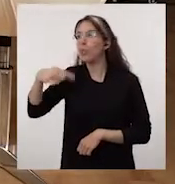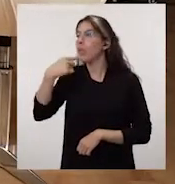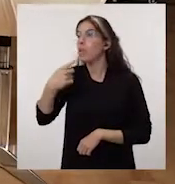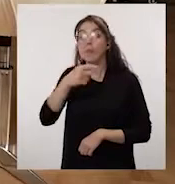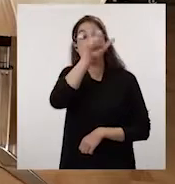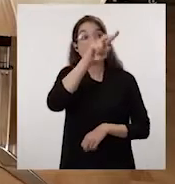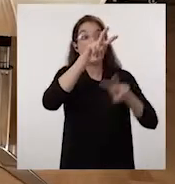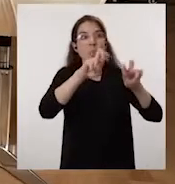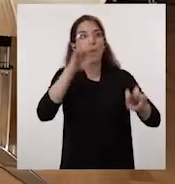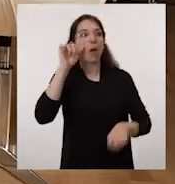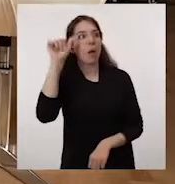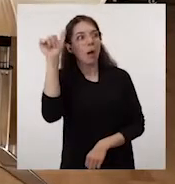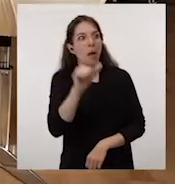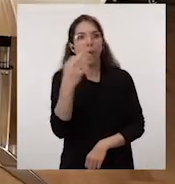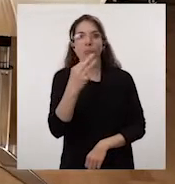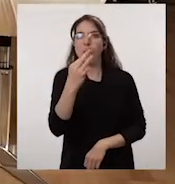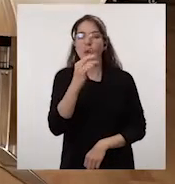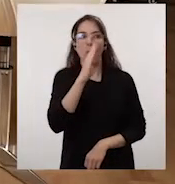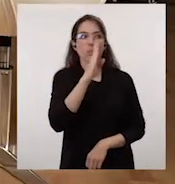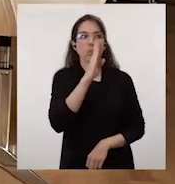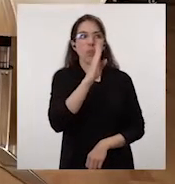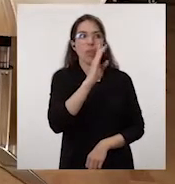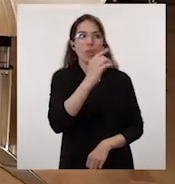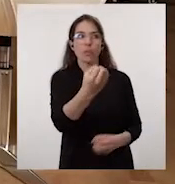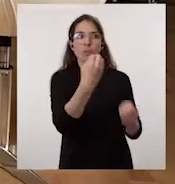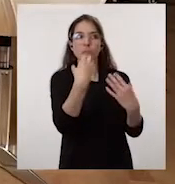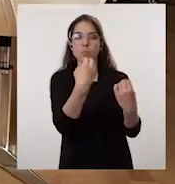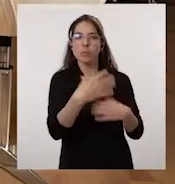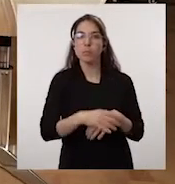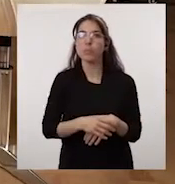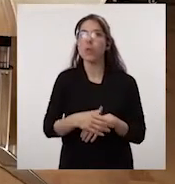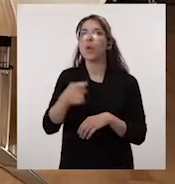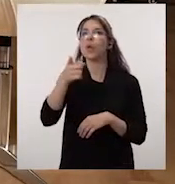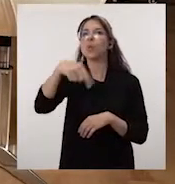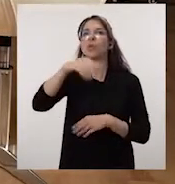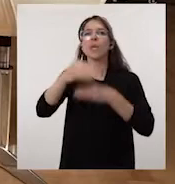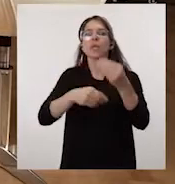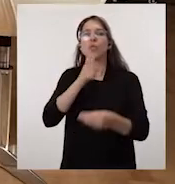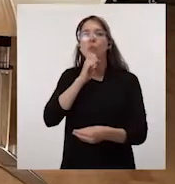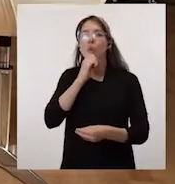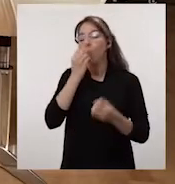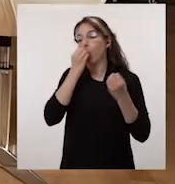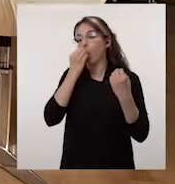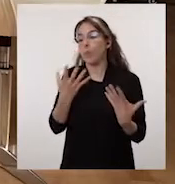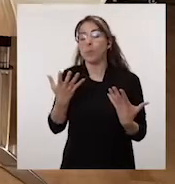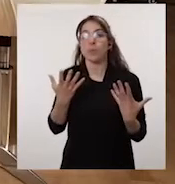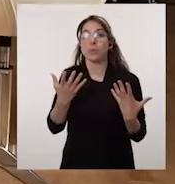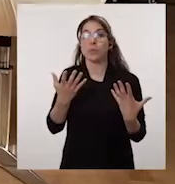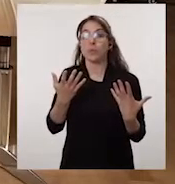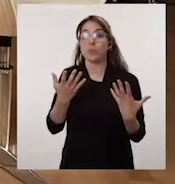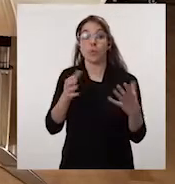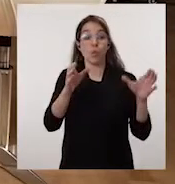decía tenemos que escuchar lo que tienen que decirnos los investigadores y además escucharlo de primera mano bernardino como lo habéis hecho bueno pues